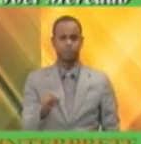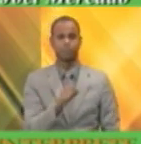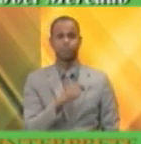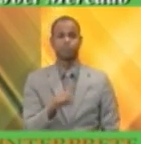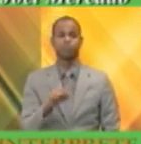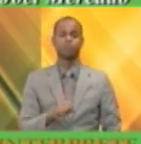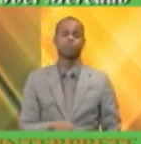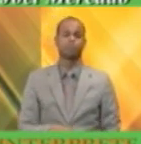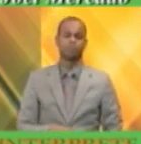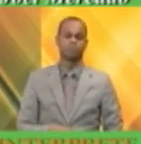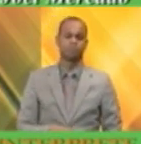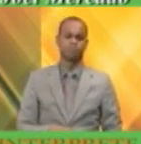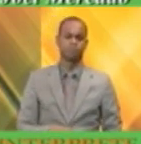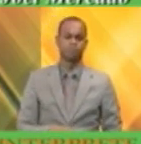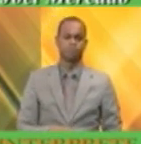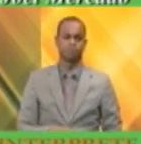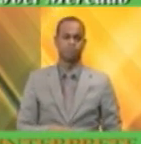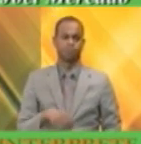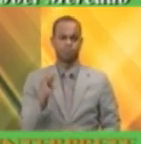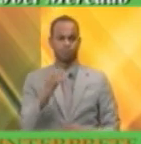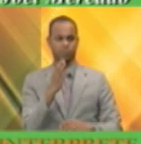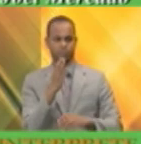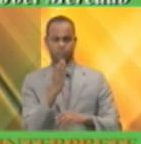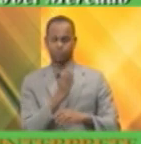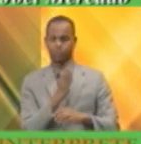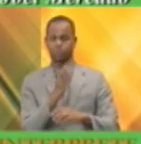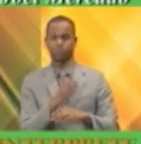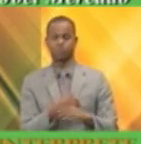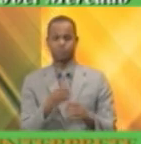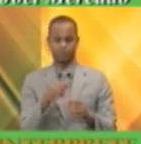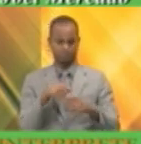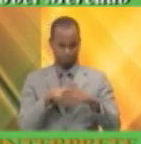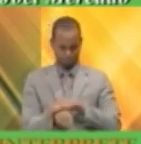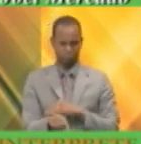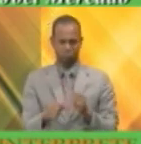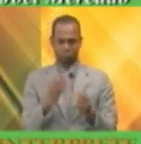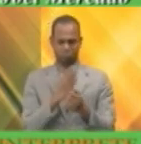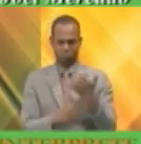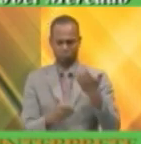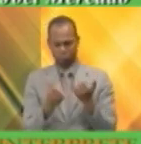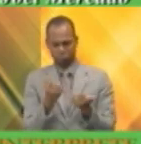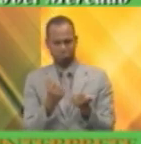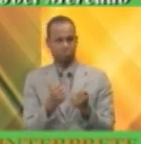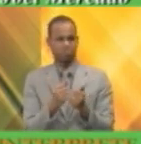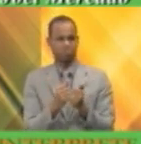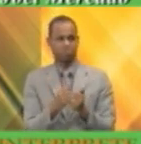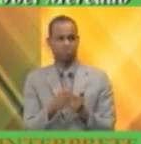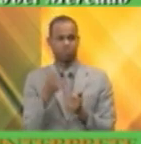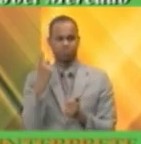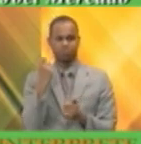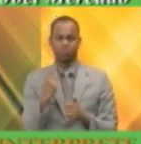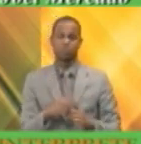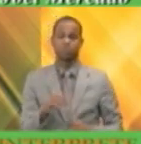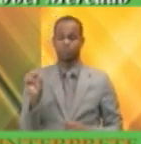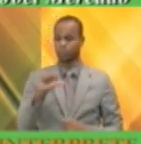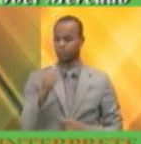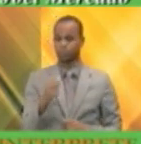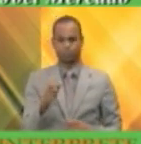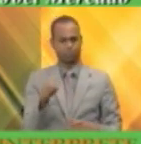sí. Ellos se puede ver la mano que tiene. Sí, nació así. Ajá, ahí. Muy bien. Pues sí, entonces otro